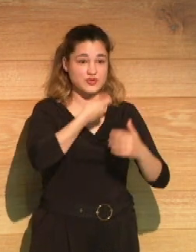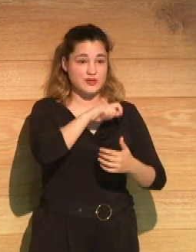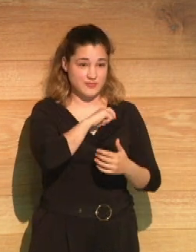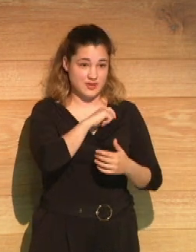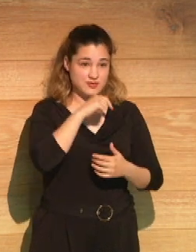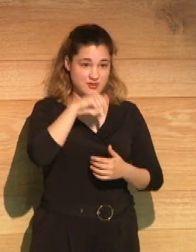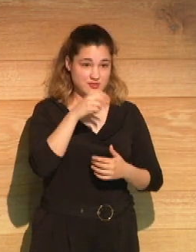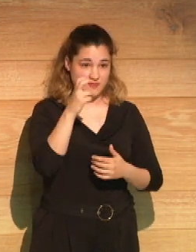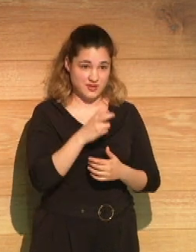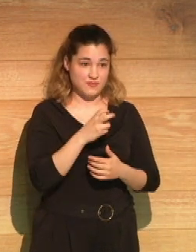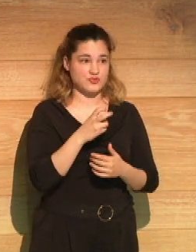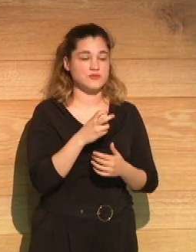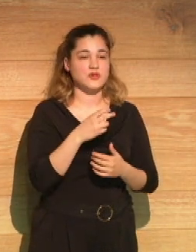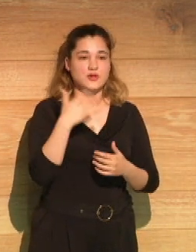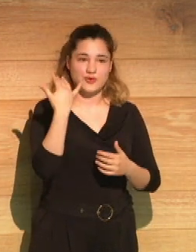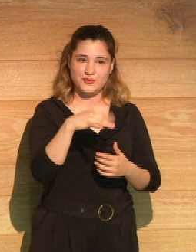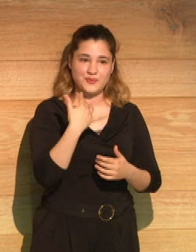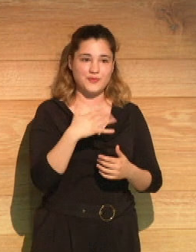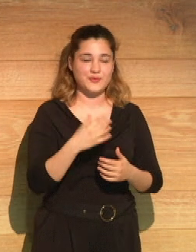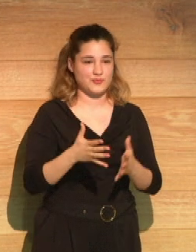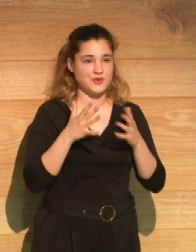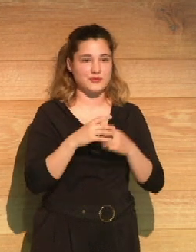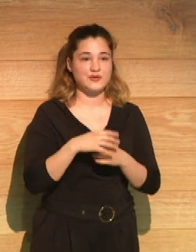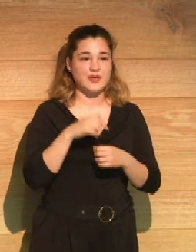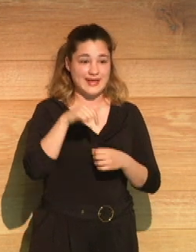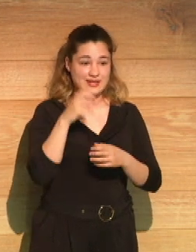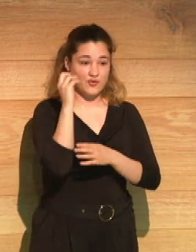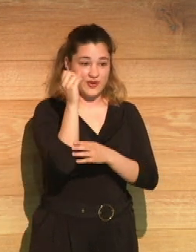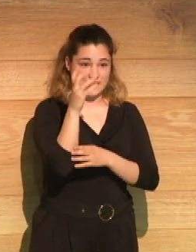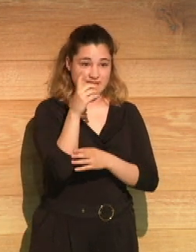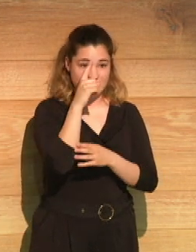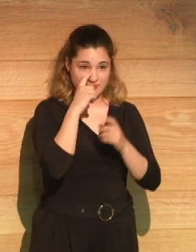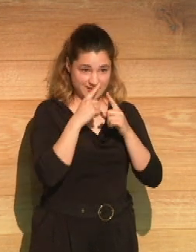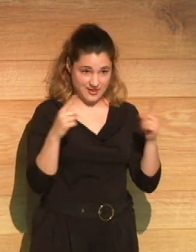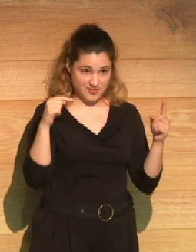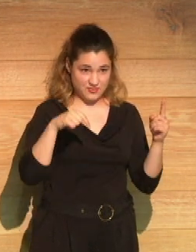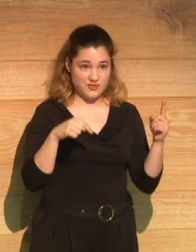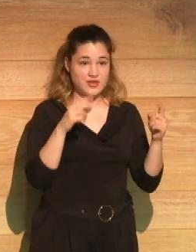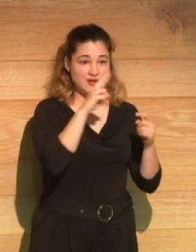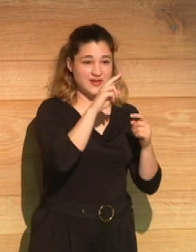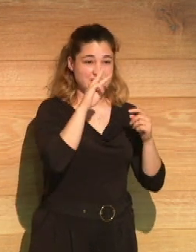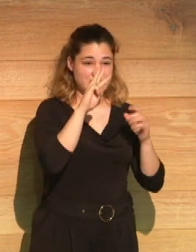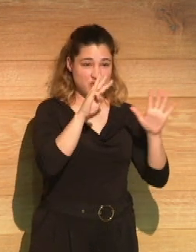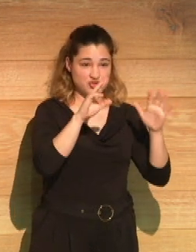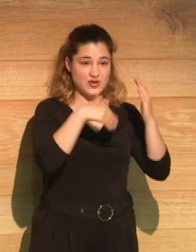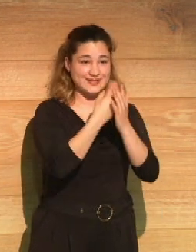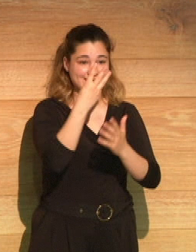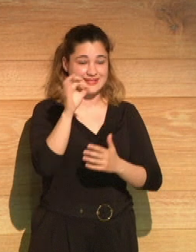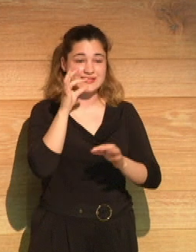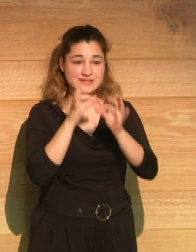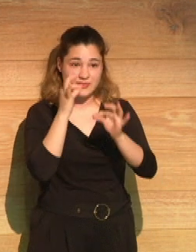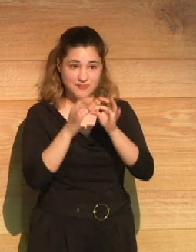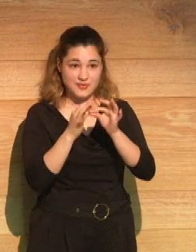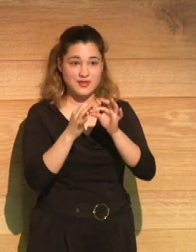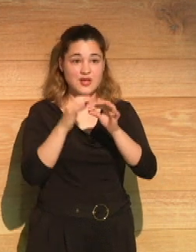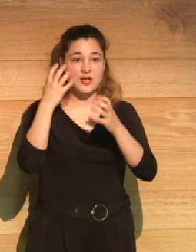fue una experiencia sensacional. La conferencia anual de este año será del 28 al 30 de septiembre en colaboración con el